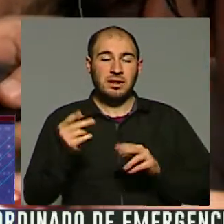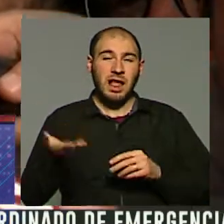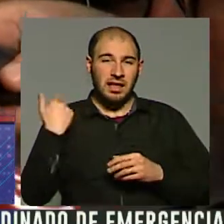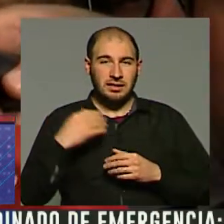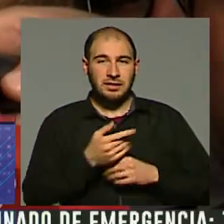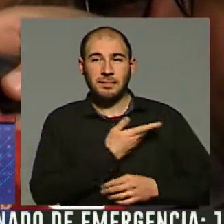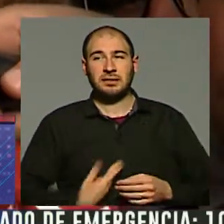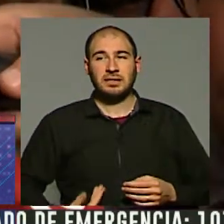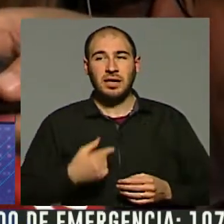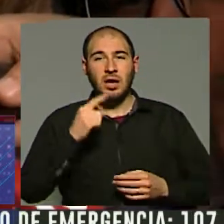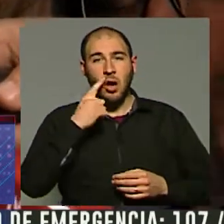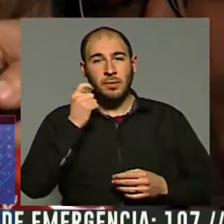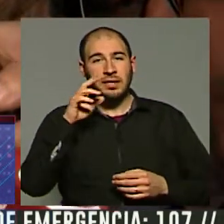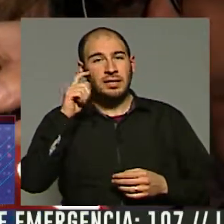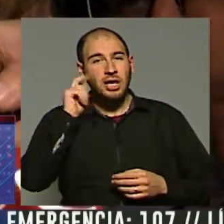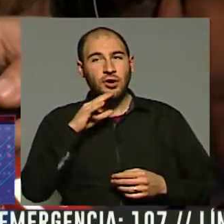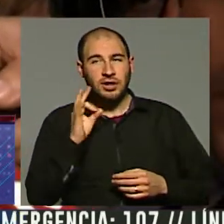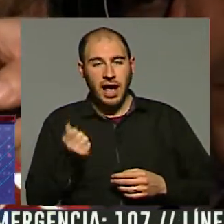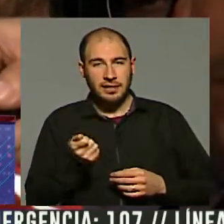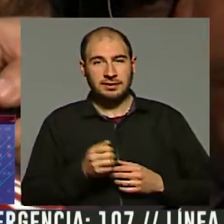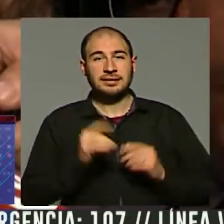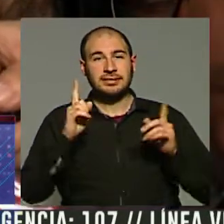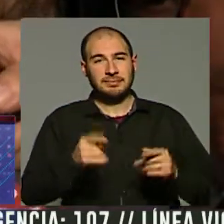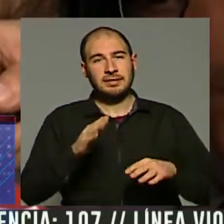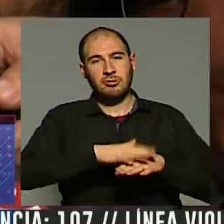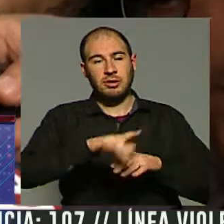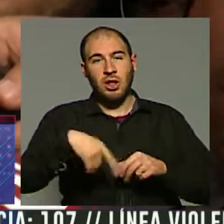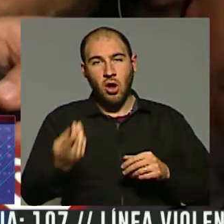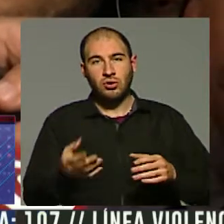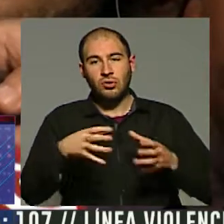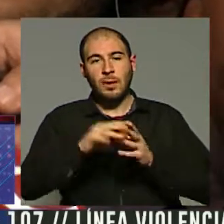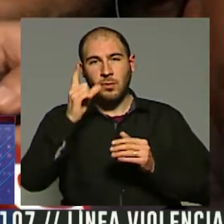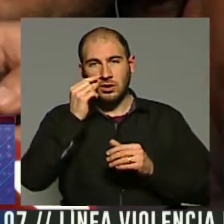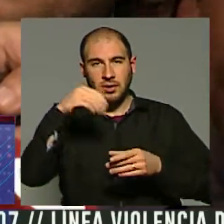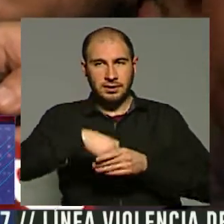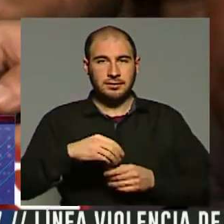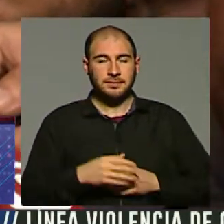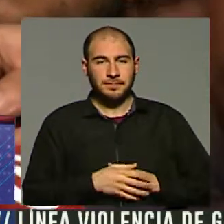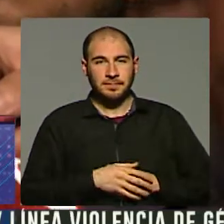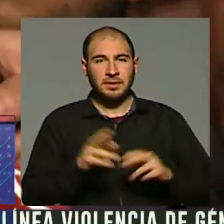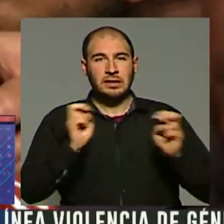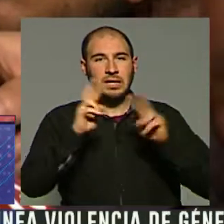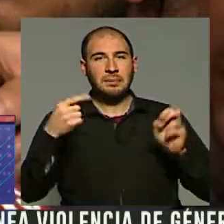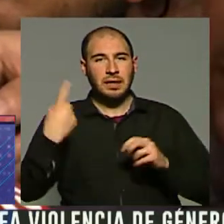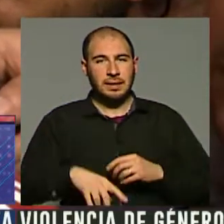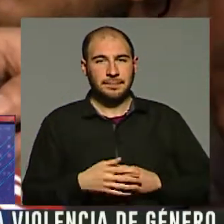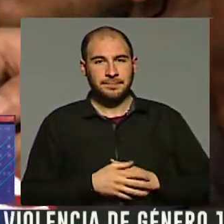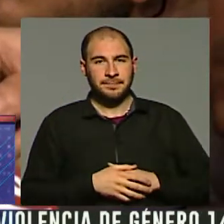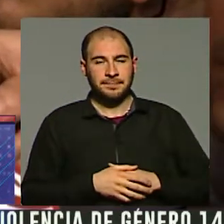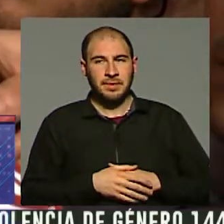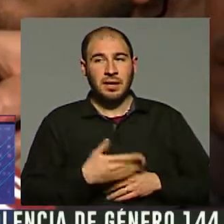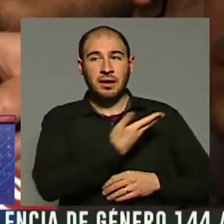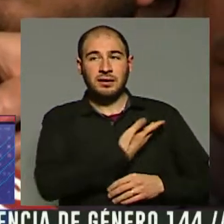presidencia del diputado José Luis Gioja, así como el resto de las autoridades partidarias que tienen que ver con